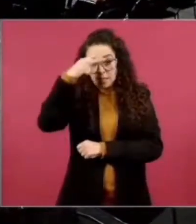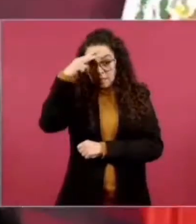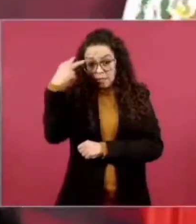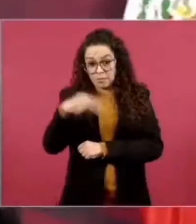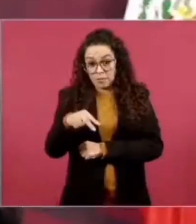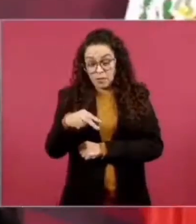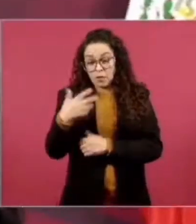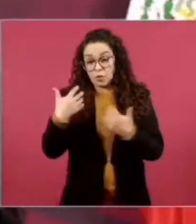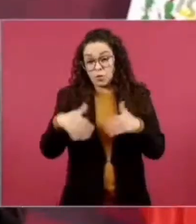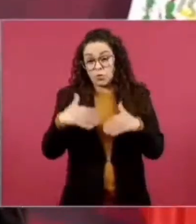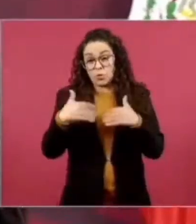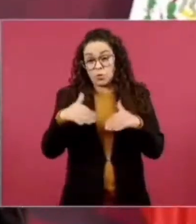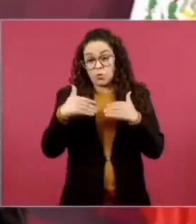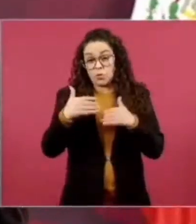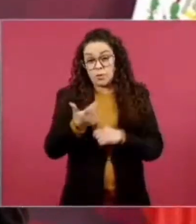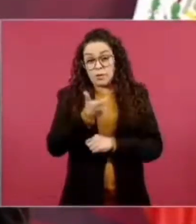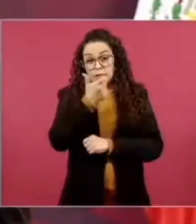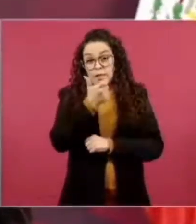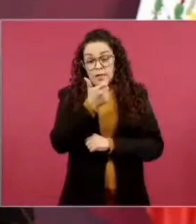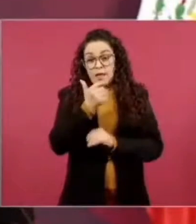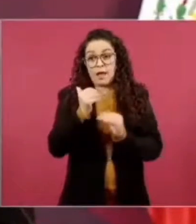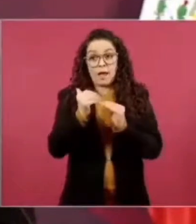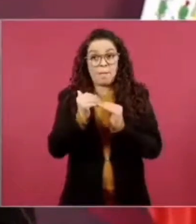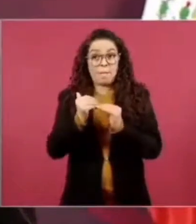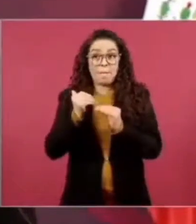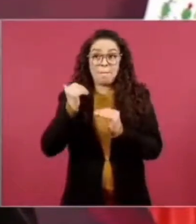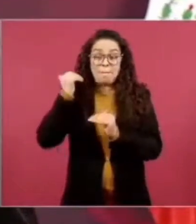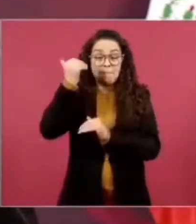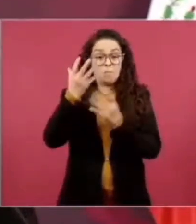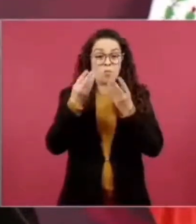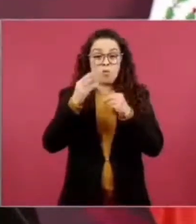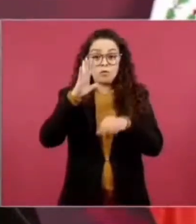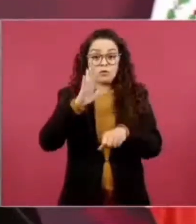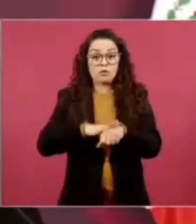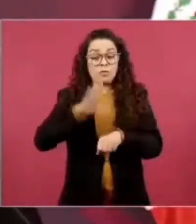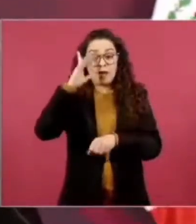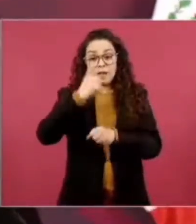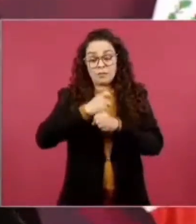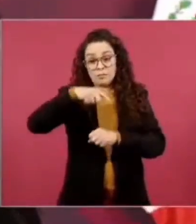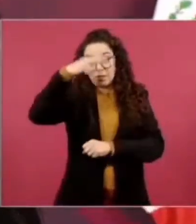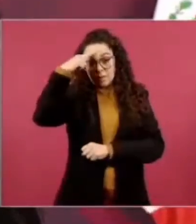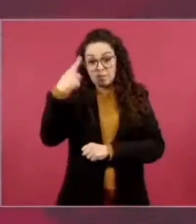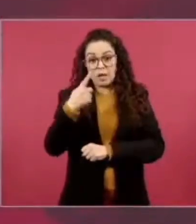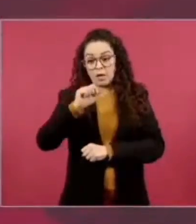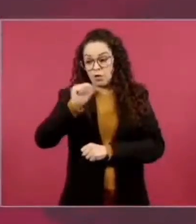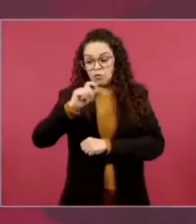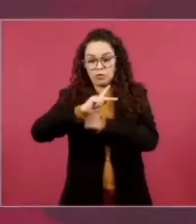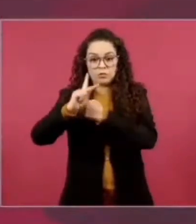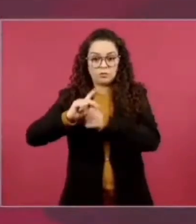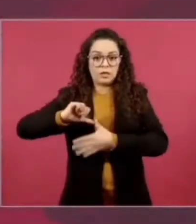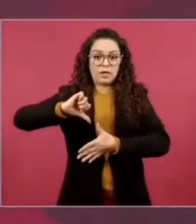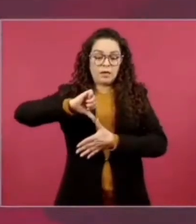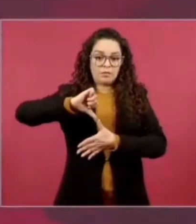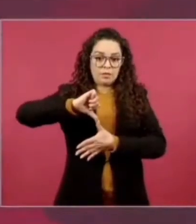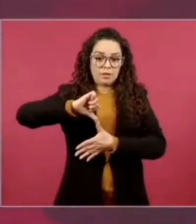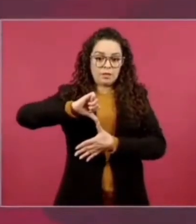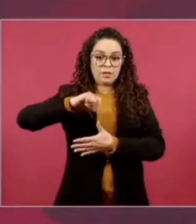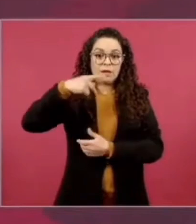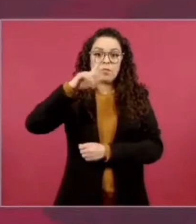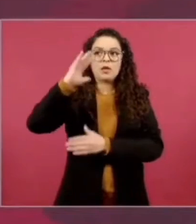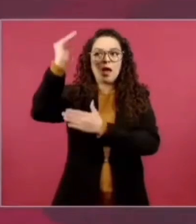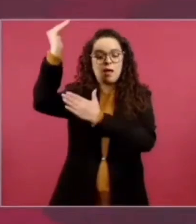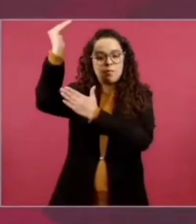altas en América Latina y se redujo